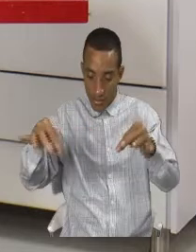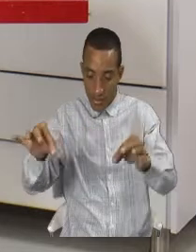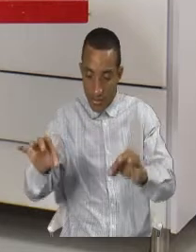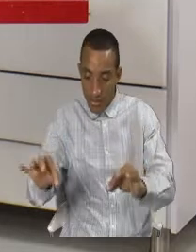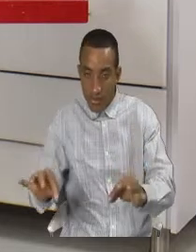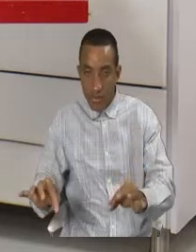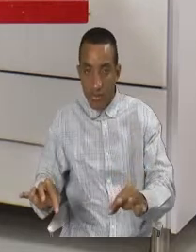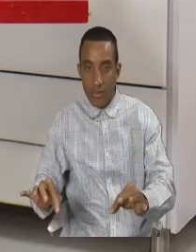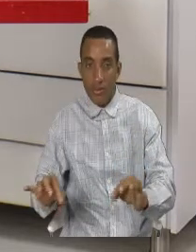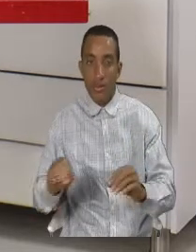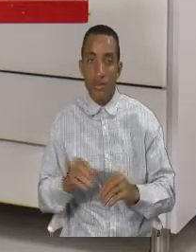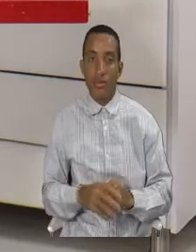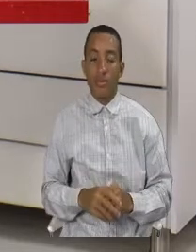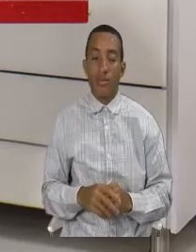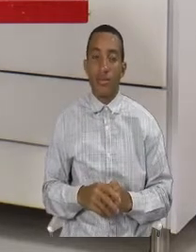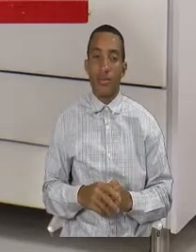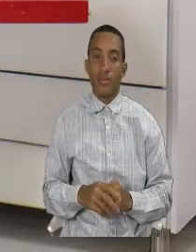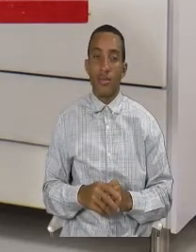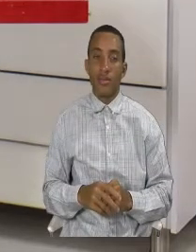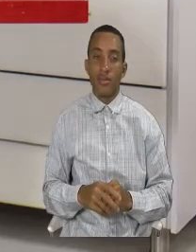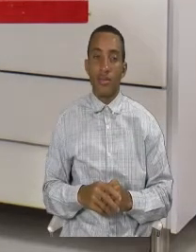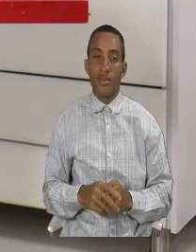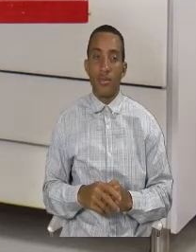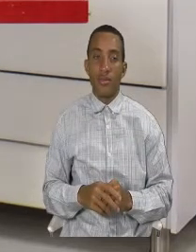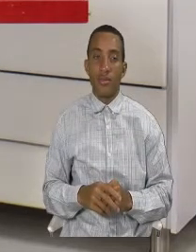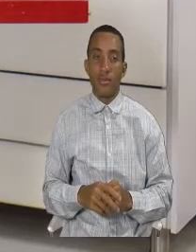Las ponemos sobre la mezcla.